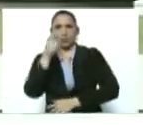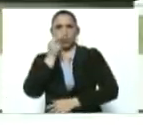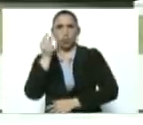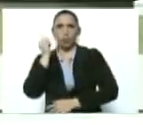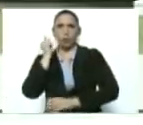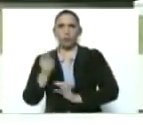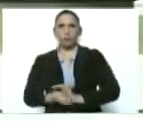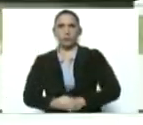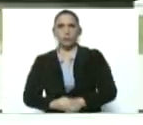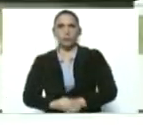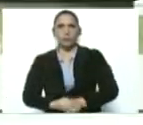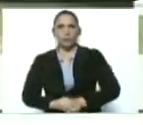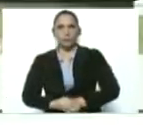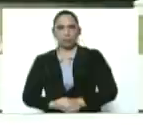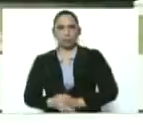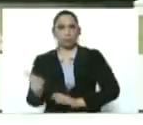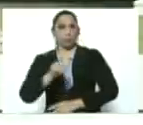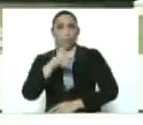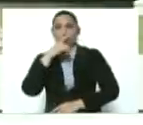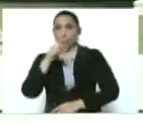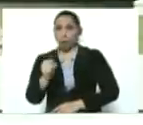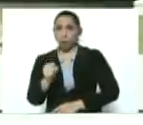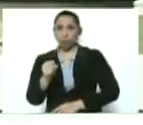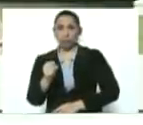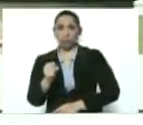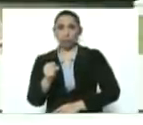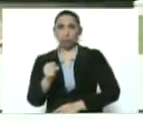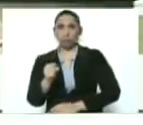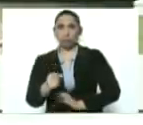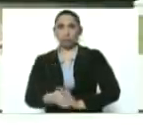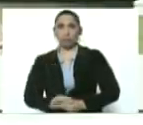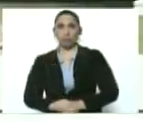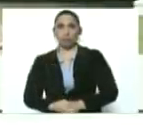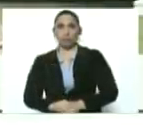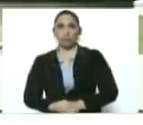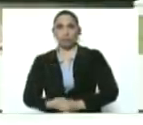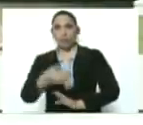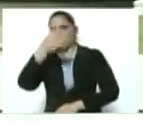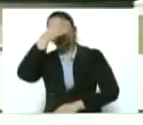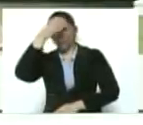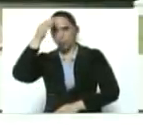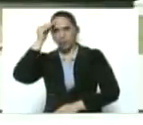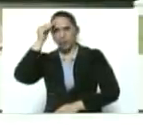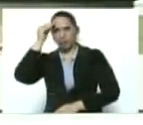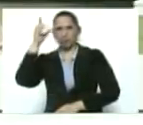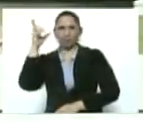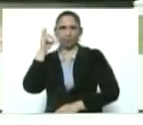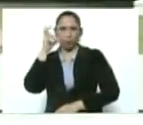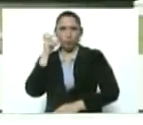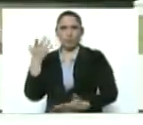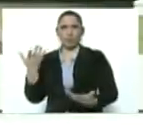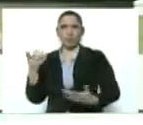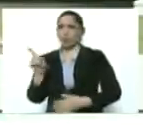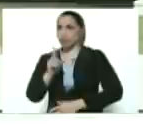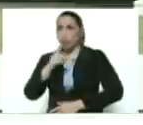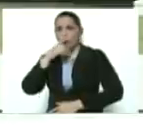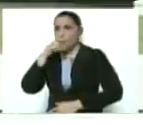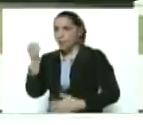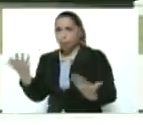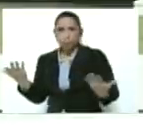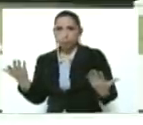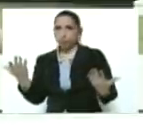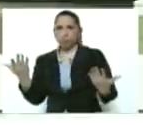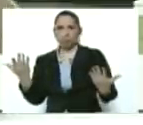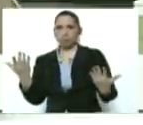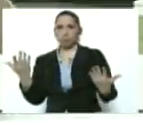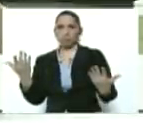venezolanas no es maduro donald trump escuchame no es maduro